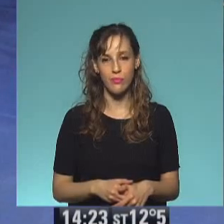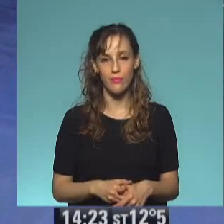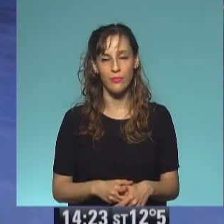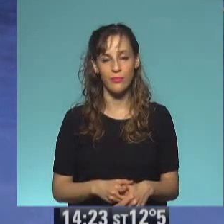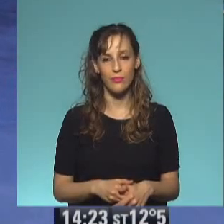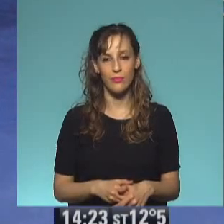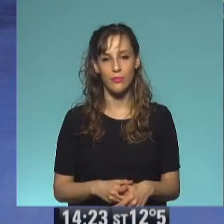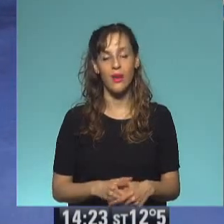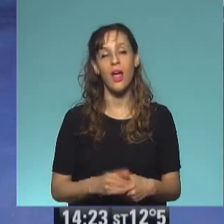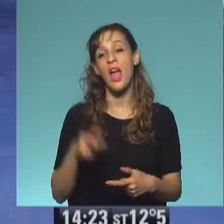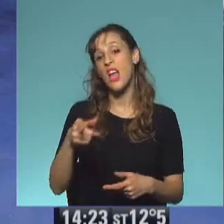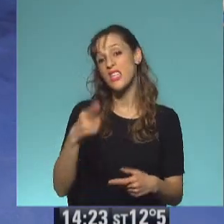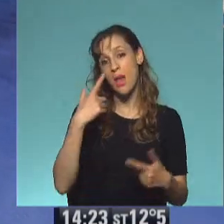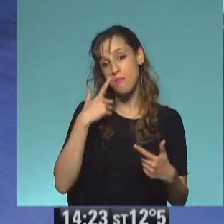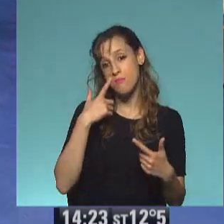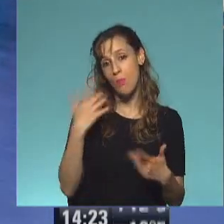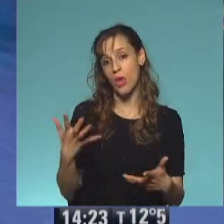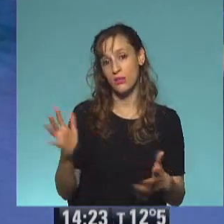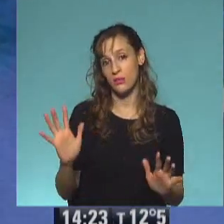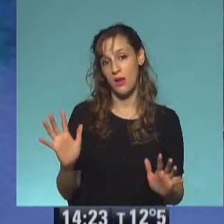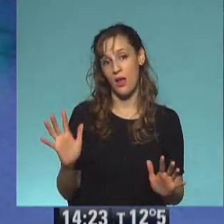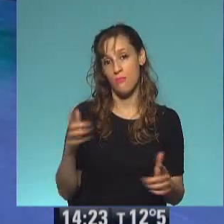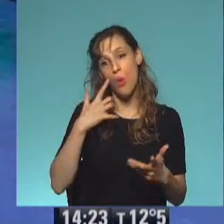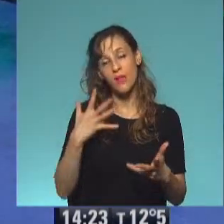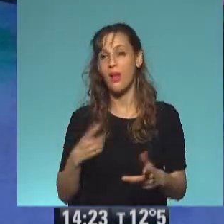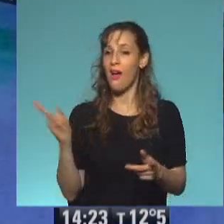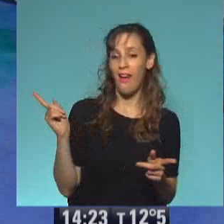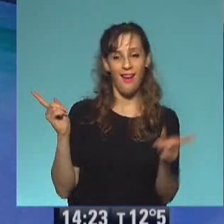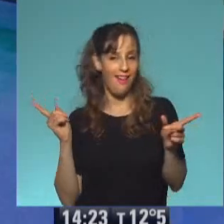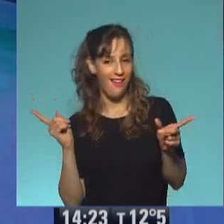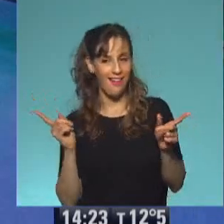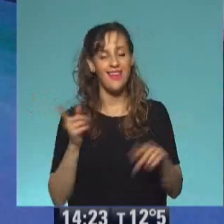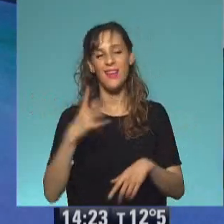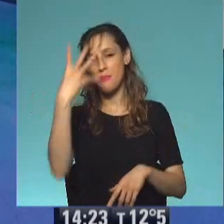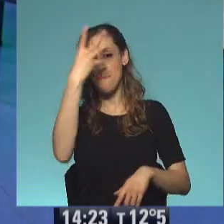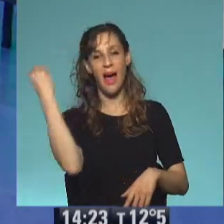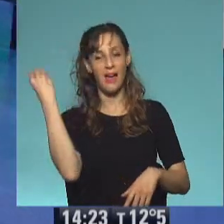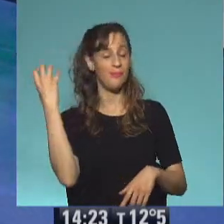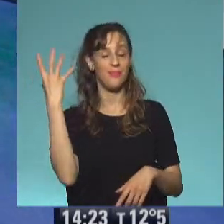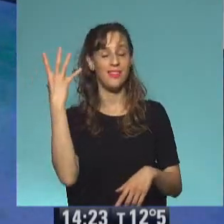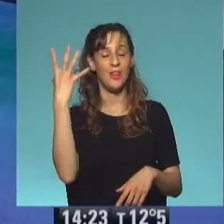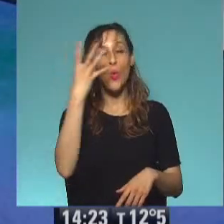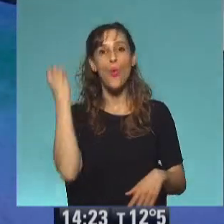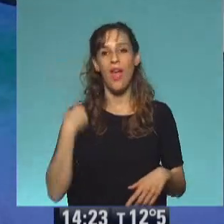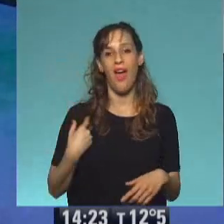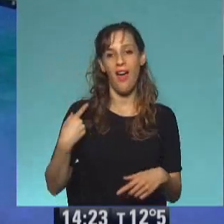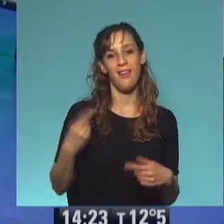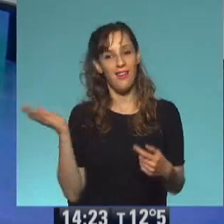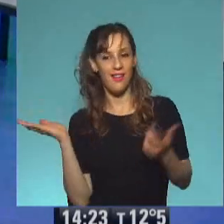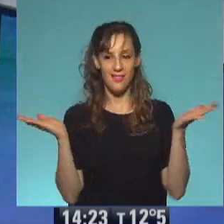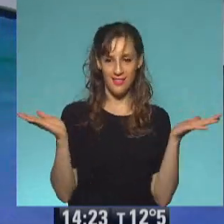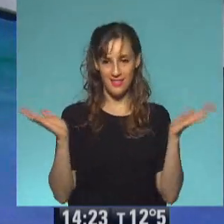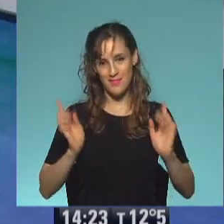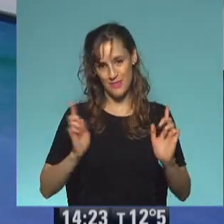Bueno, vos nos mostrás. No, nos pones en el medio y haces. Ah, claro. Perfecto. Me pongo ahí más separadita. En el centro, ahí está. Armamos el